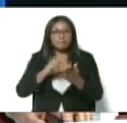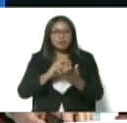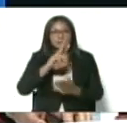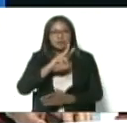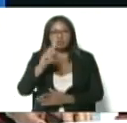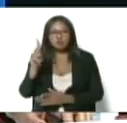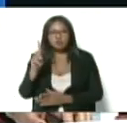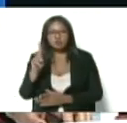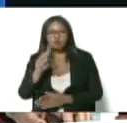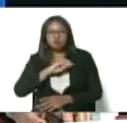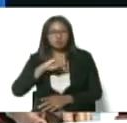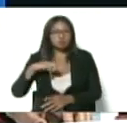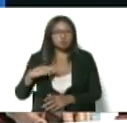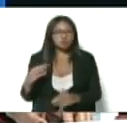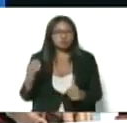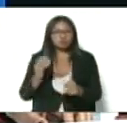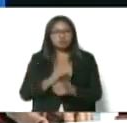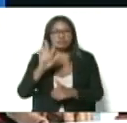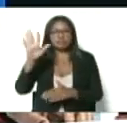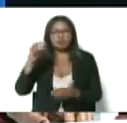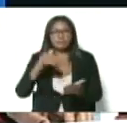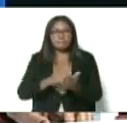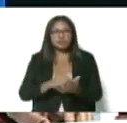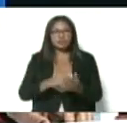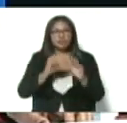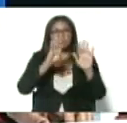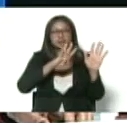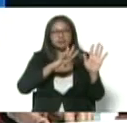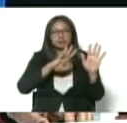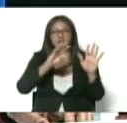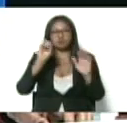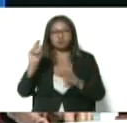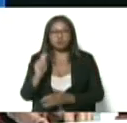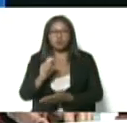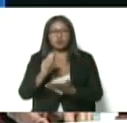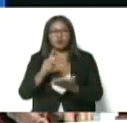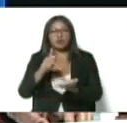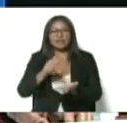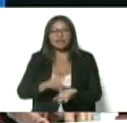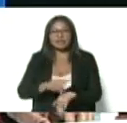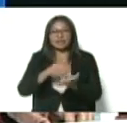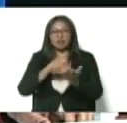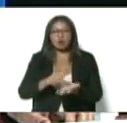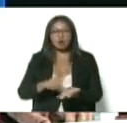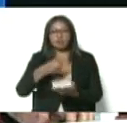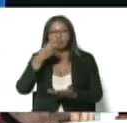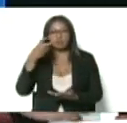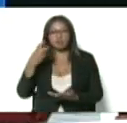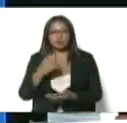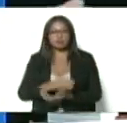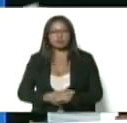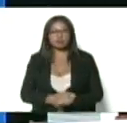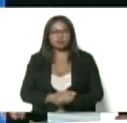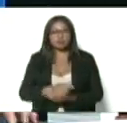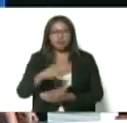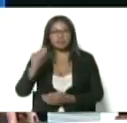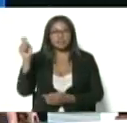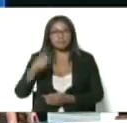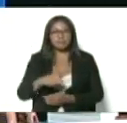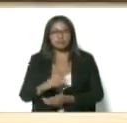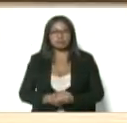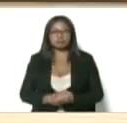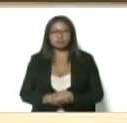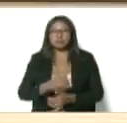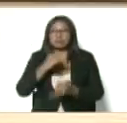cerca de 55 mil 900 kilos de drogas ya en este mes y que se va a romper el